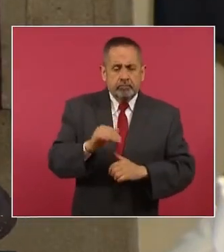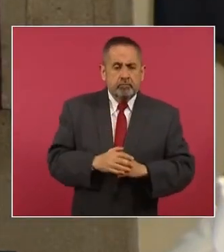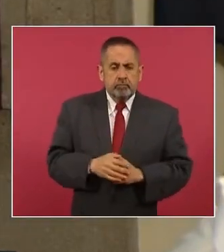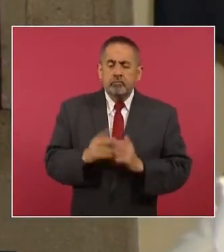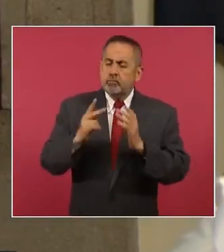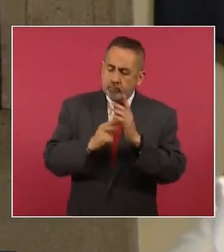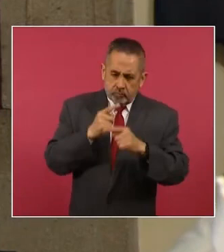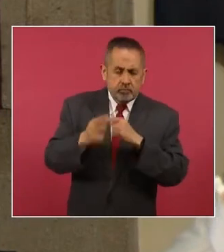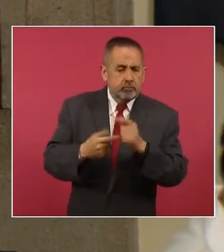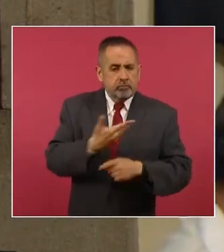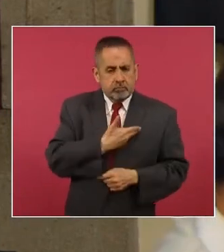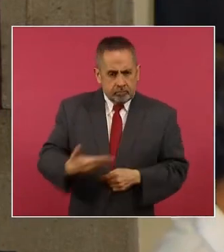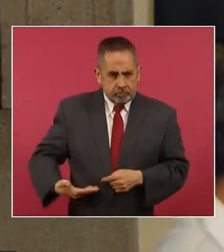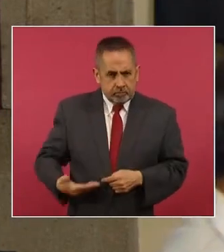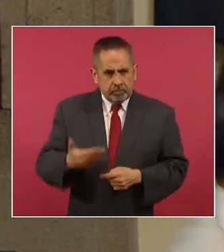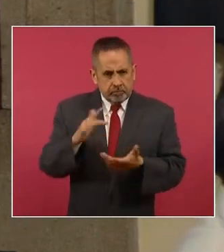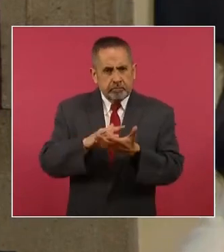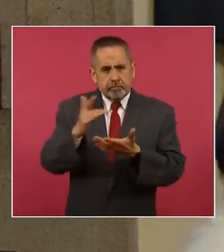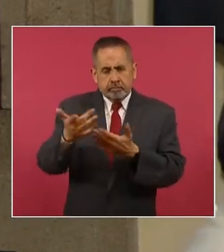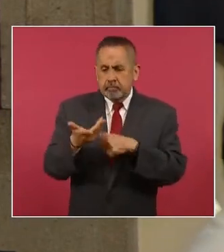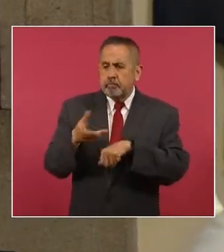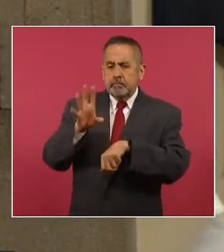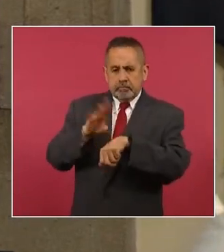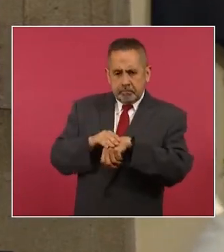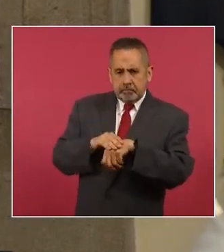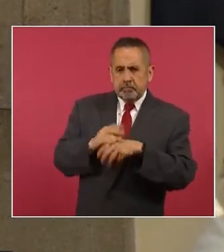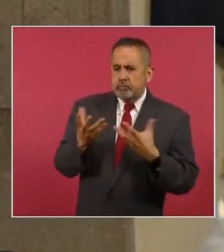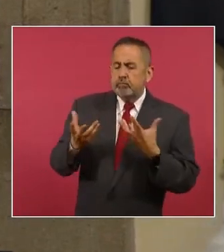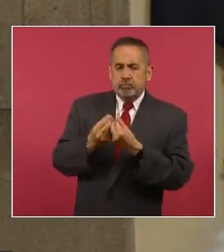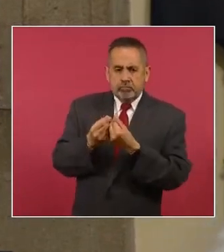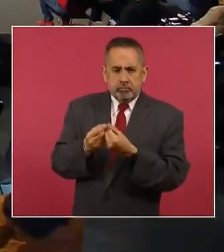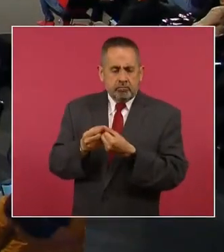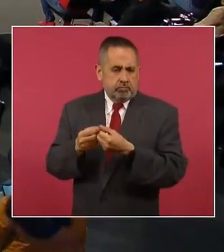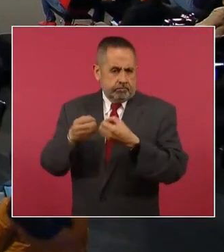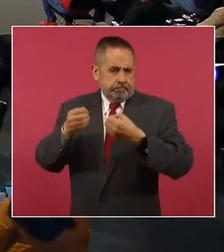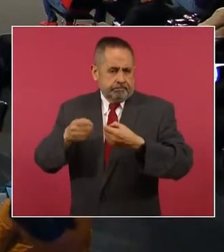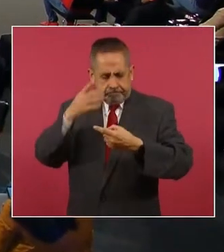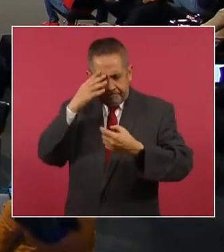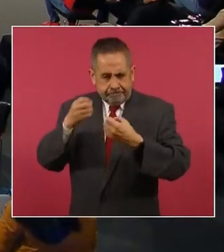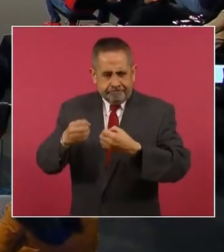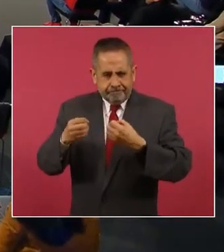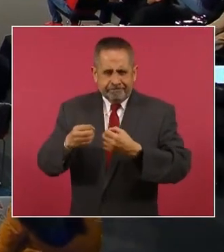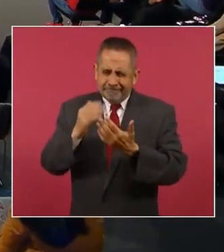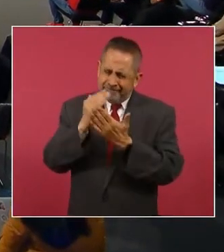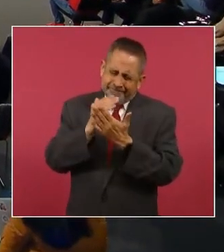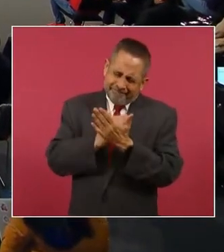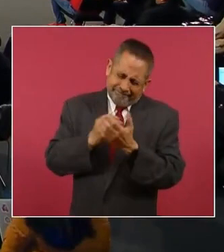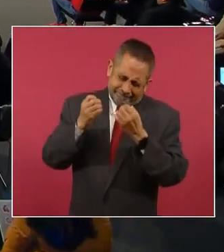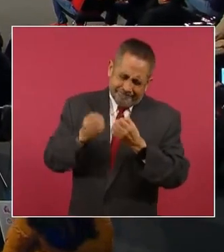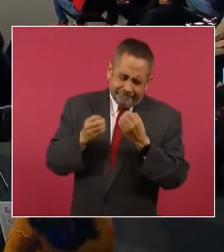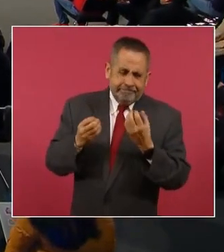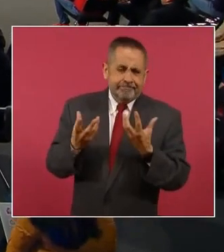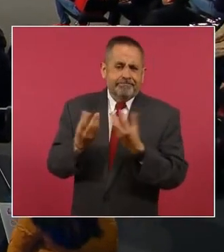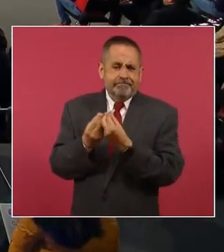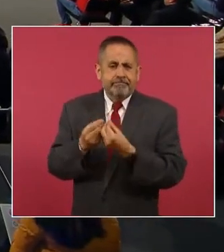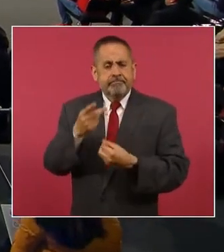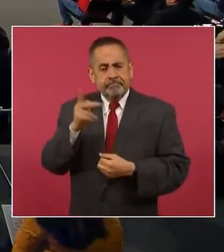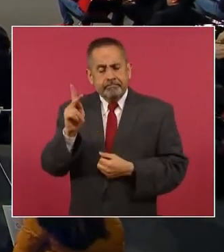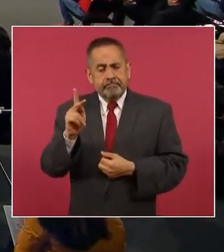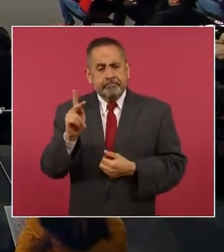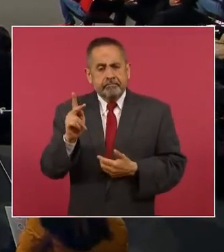Reitero, señor presidente, si desea recibirnos, yo sé que tiene una agenda ocupada,